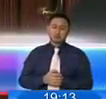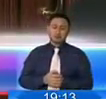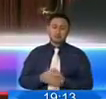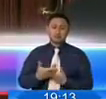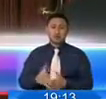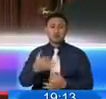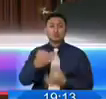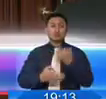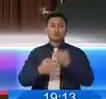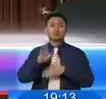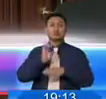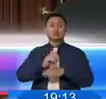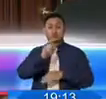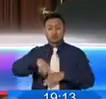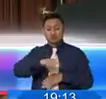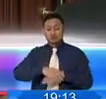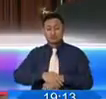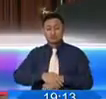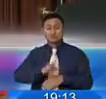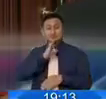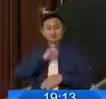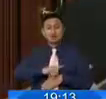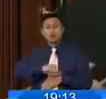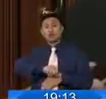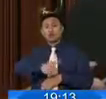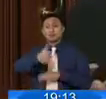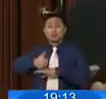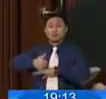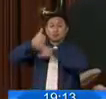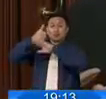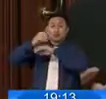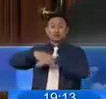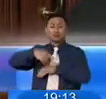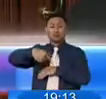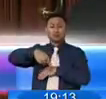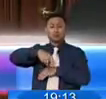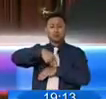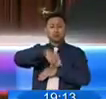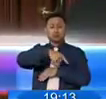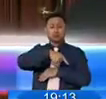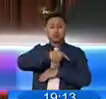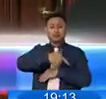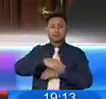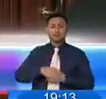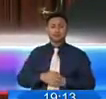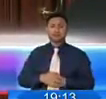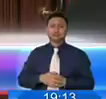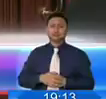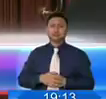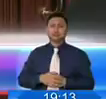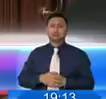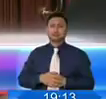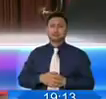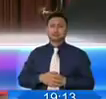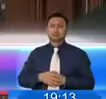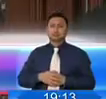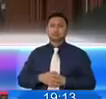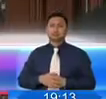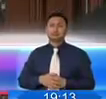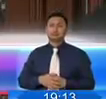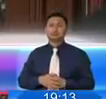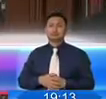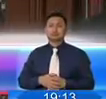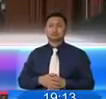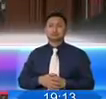que la justicia ecuatoriana ha tenido una injerencia absolutamente directa por parte del Poder Ejecutivo en la época del correísmo.